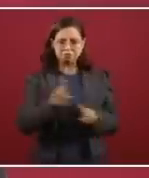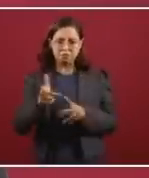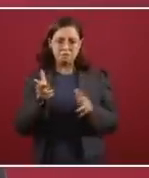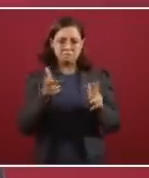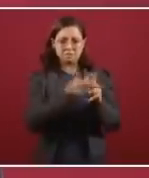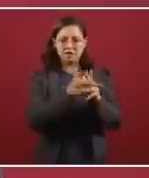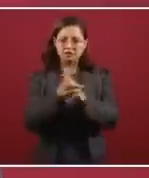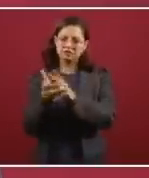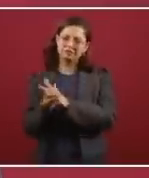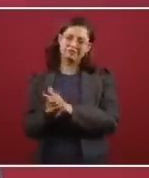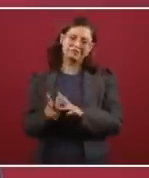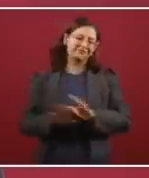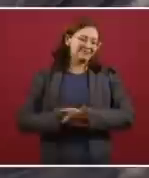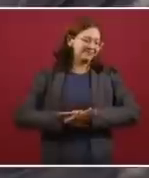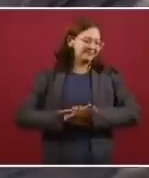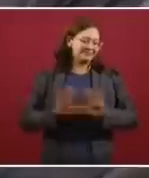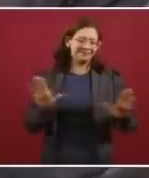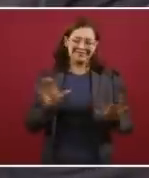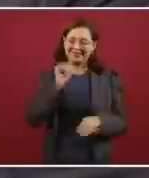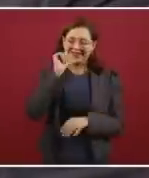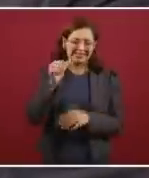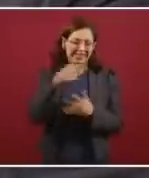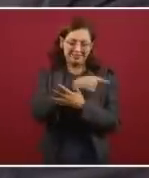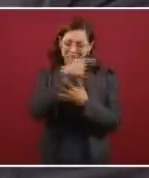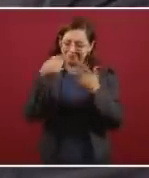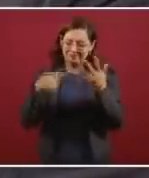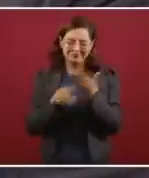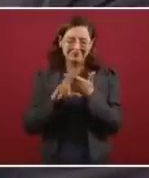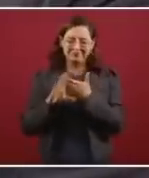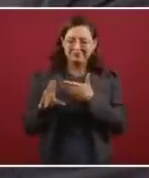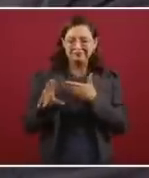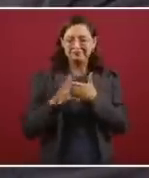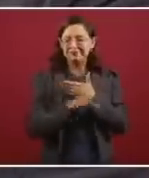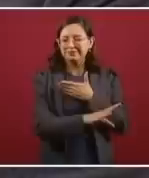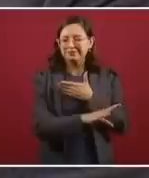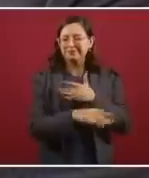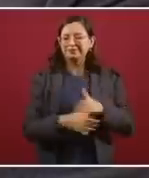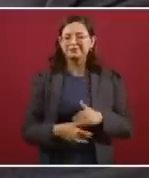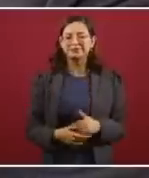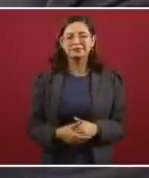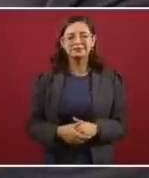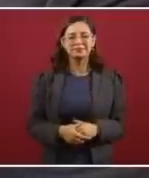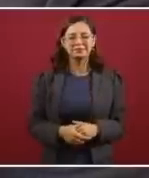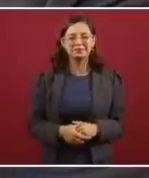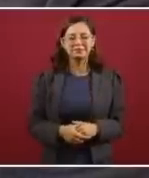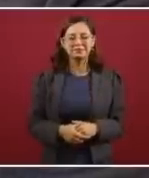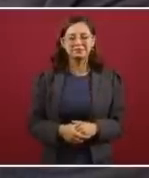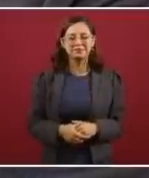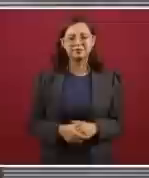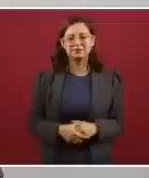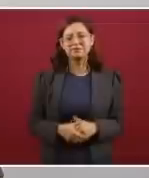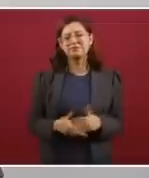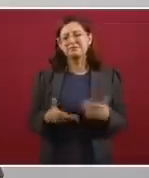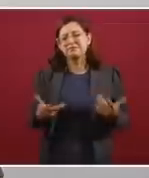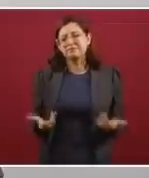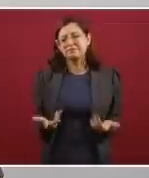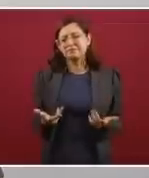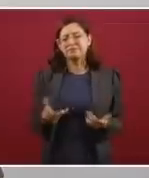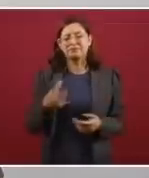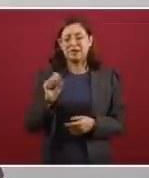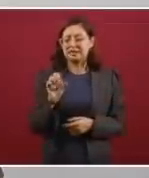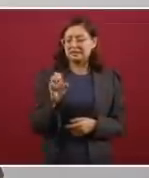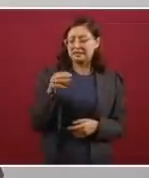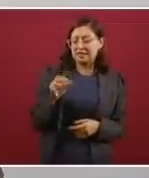a seres humanos. O sea, ¿por qué se necesitan los aviones en Marina,